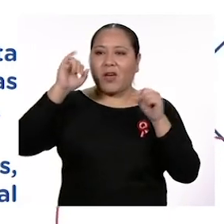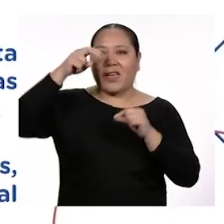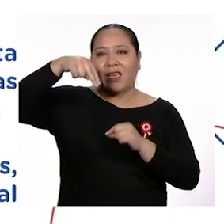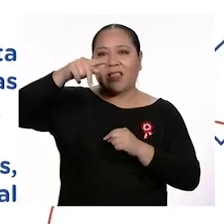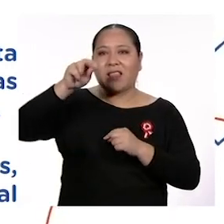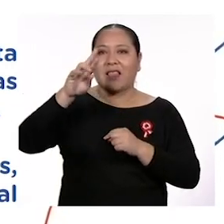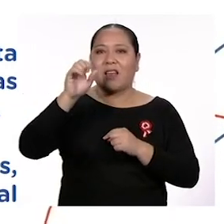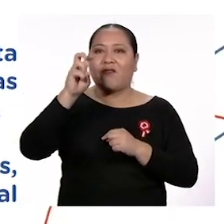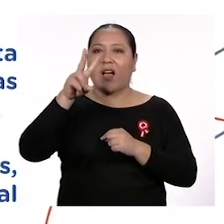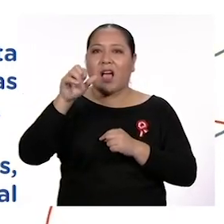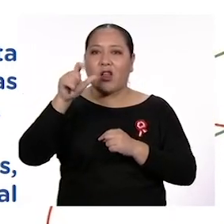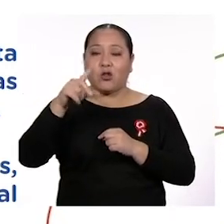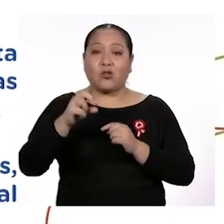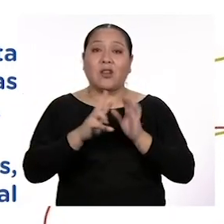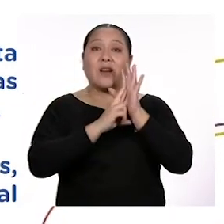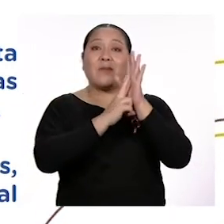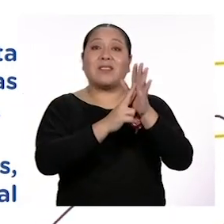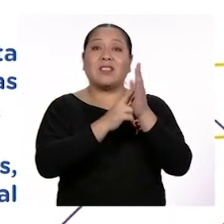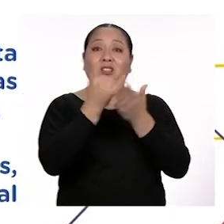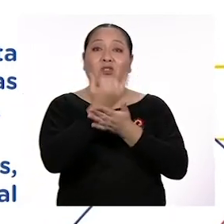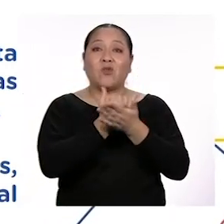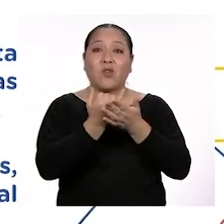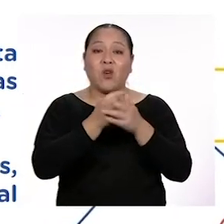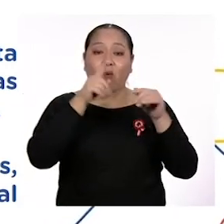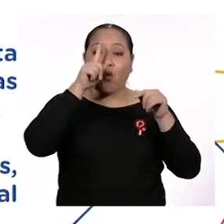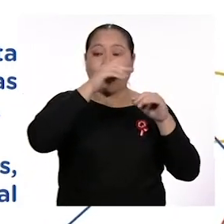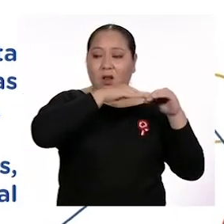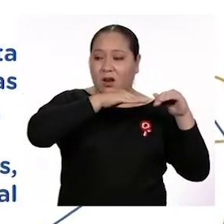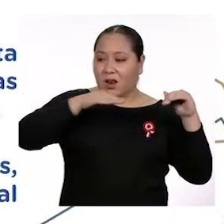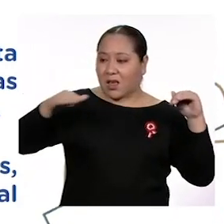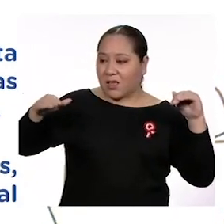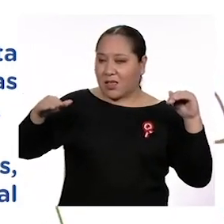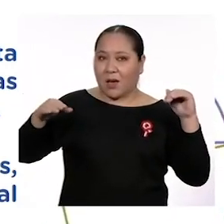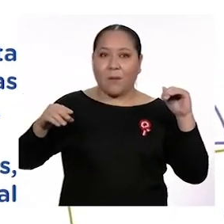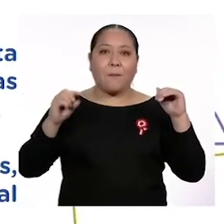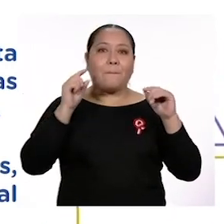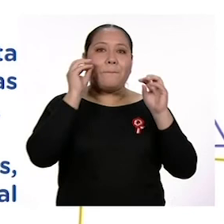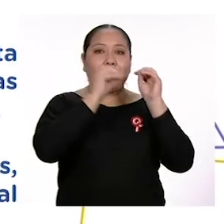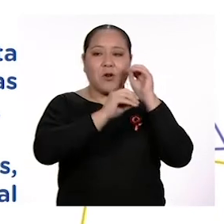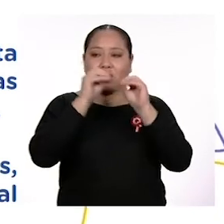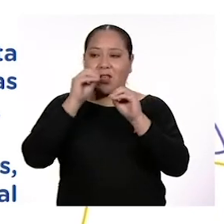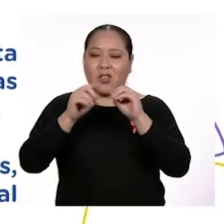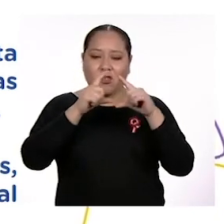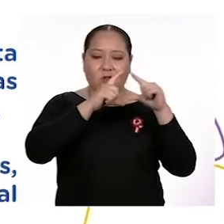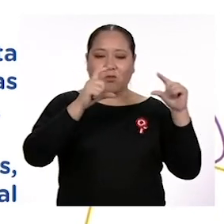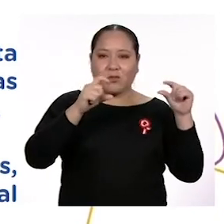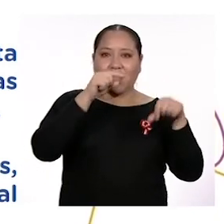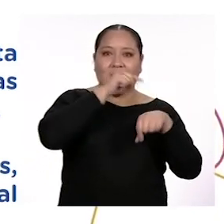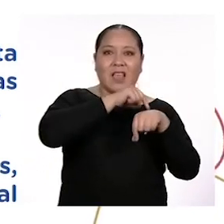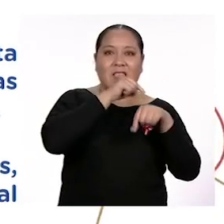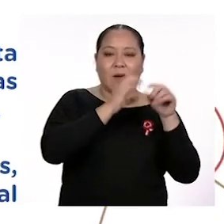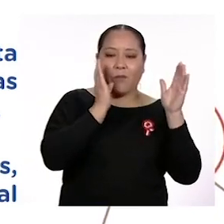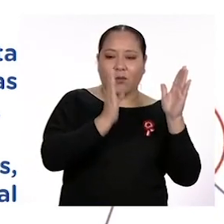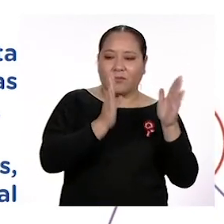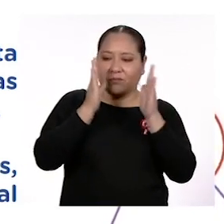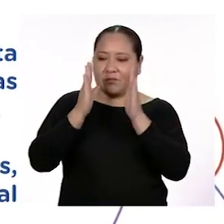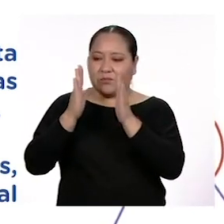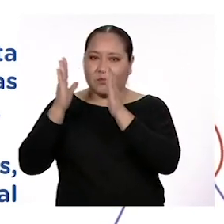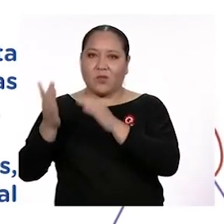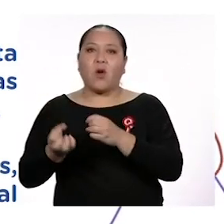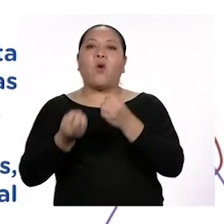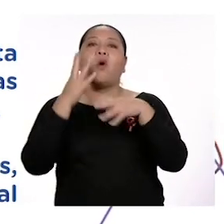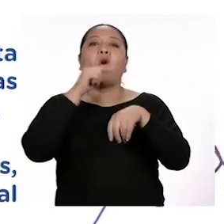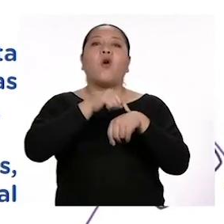su representación gráfica en una recta numérica, colocando los intervalos de tiempo determinando cuánto